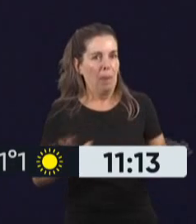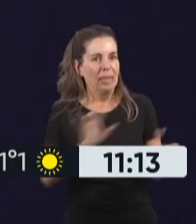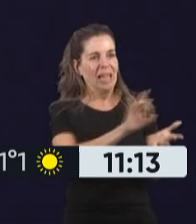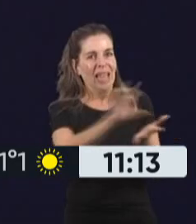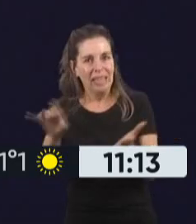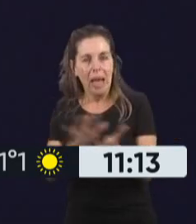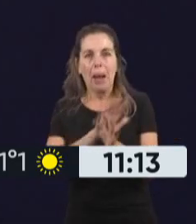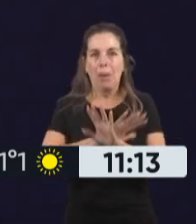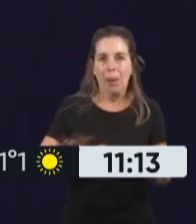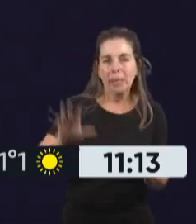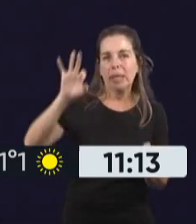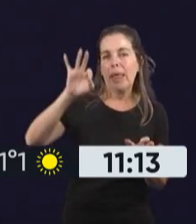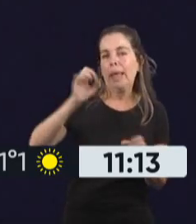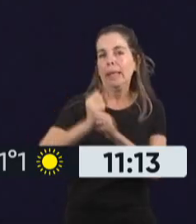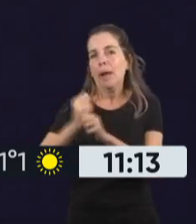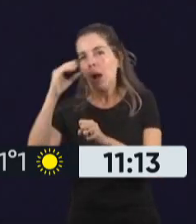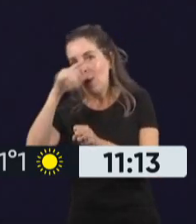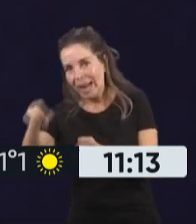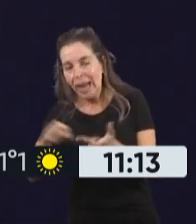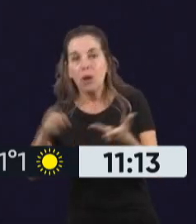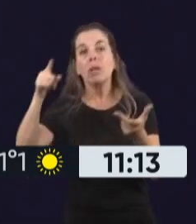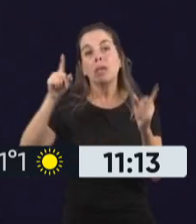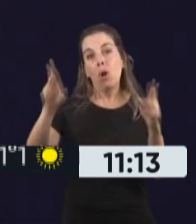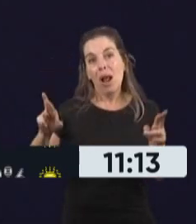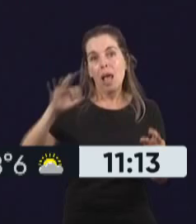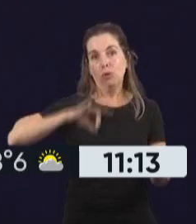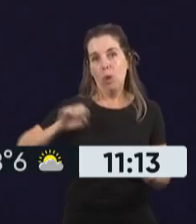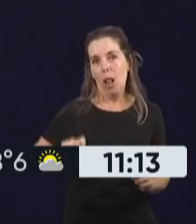suba, que los salarios mejoren y que la informalidad baje.